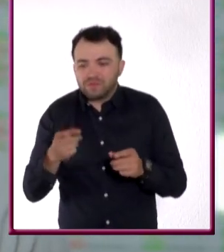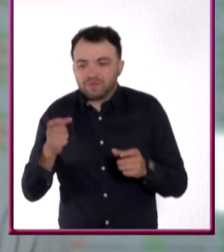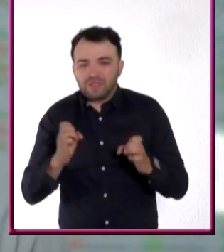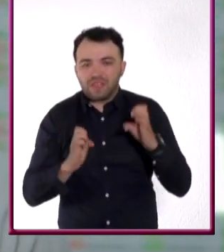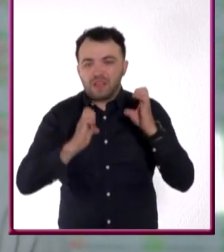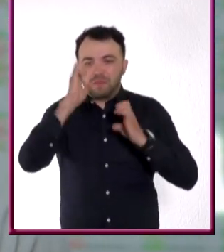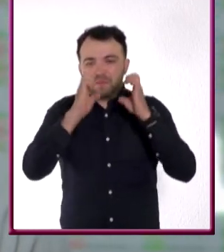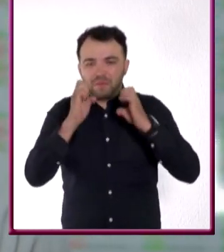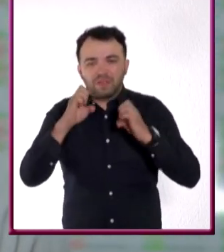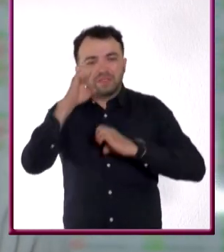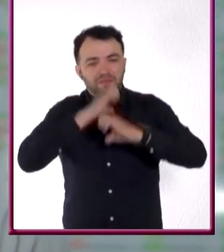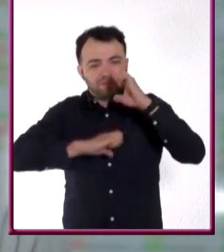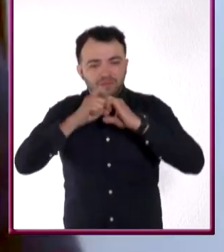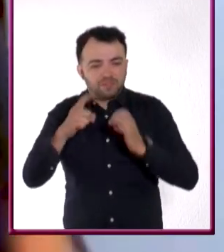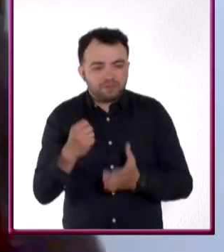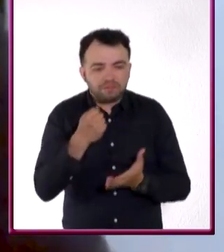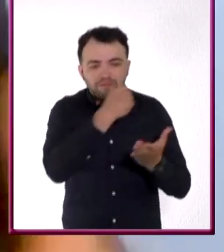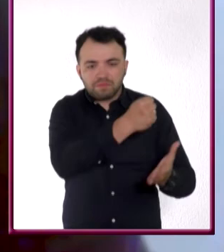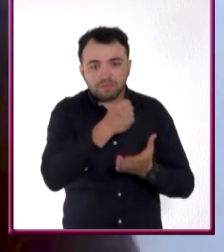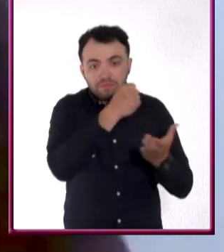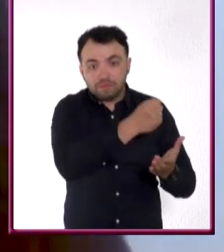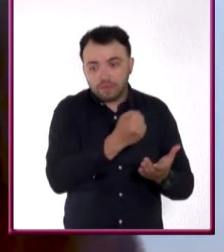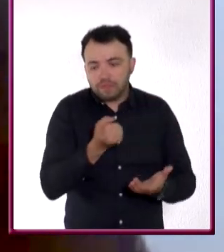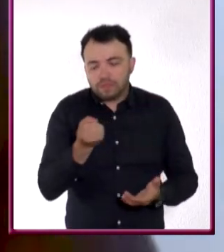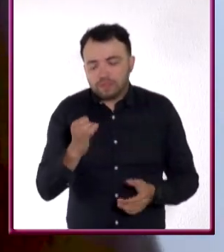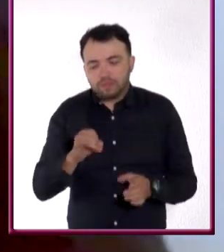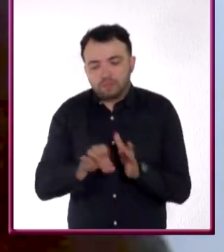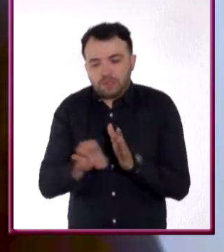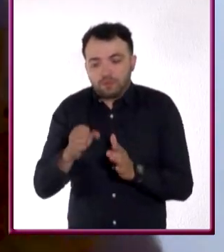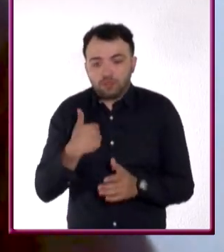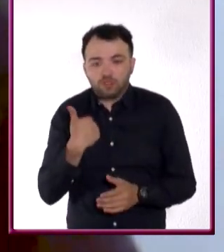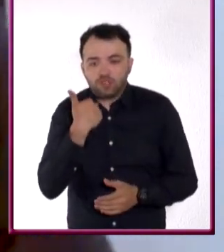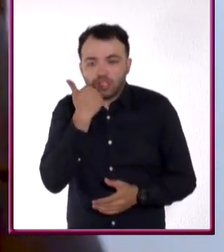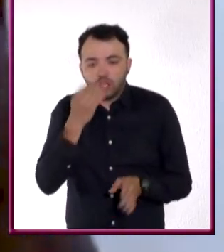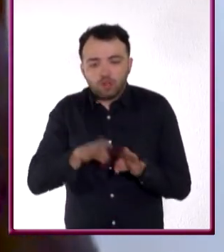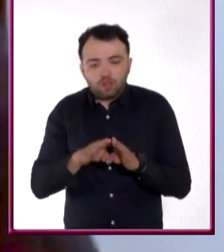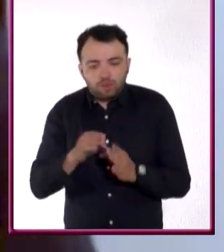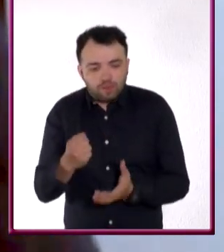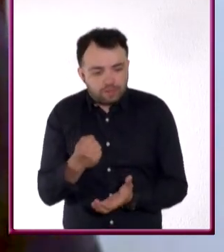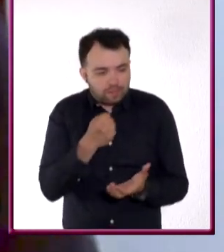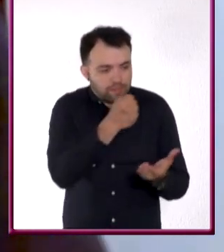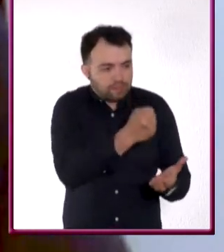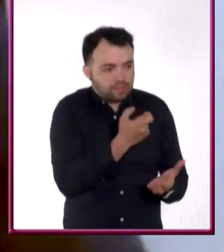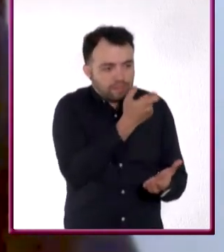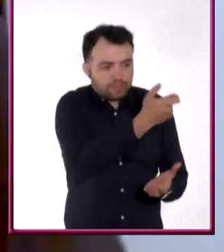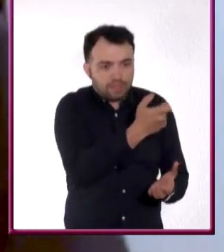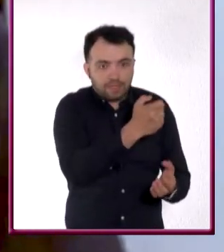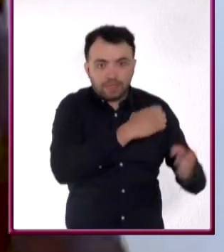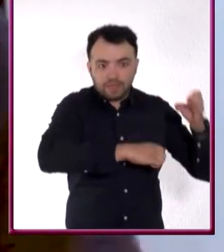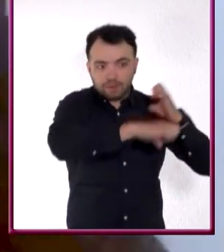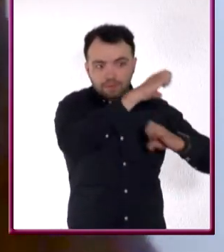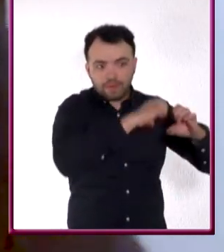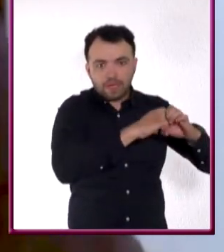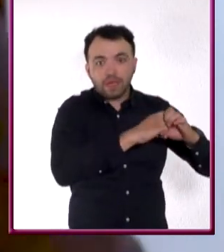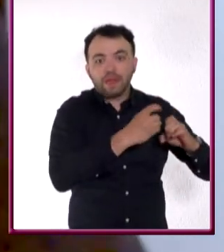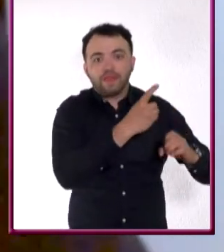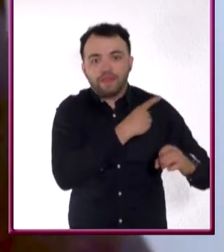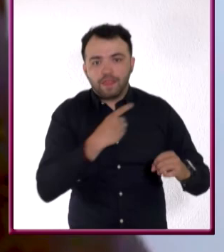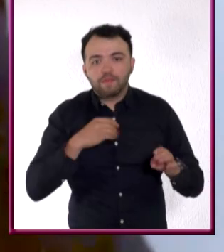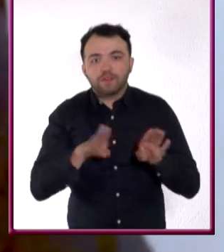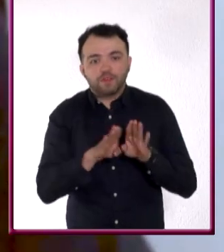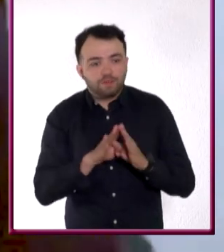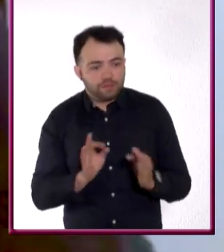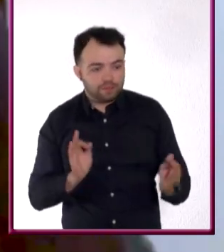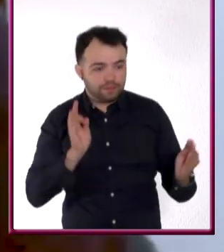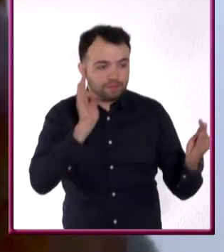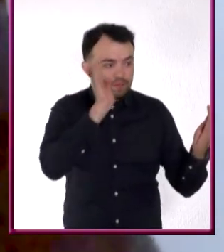bolsa. Entonces, si nosotros tuviéramos recursos que quisiéramos invertir en la bolsa, el procedimiento es acercarse a alguna de